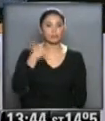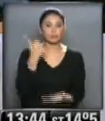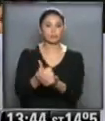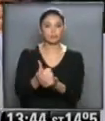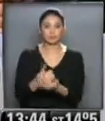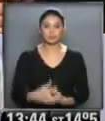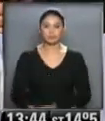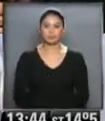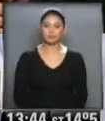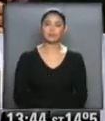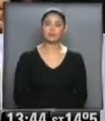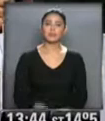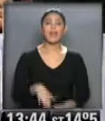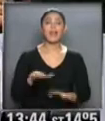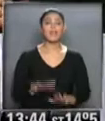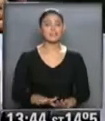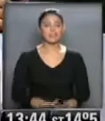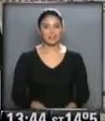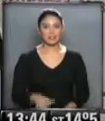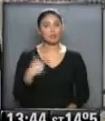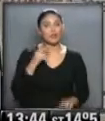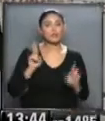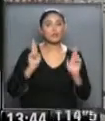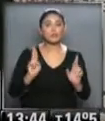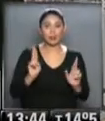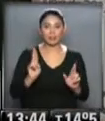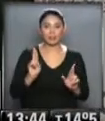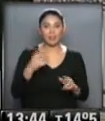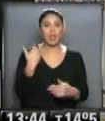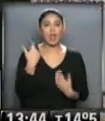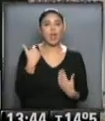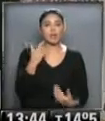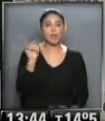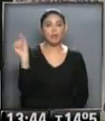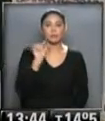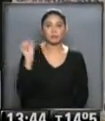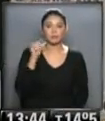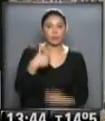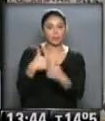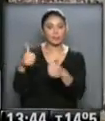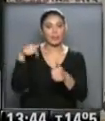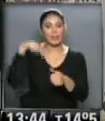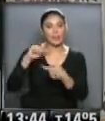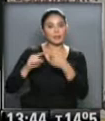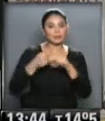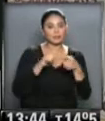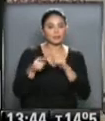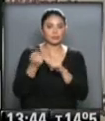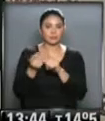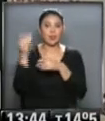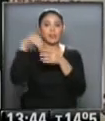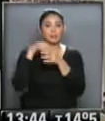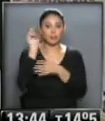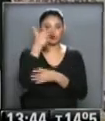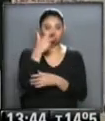dónde vamos? ¿De qué se Así trata es, Juan. Bueno, tuvimos la suerte de extraer unos minutos de este panel que se está desarrollando aquí dentro